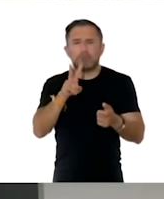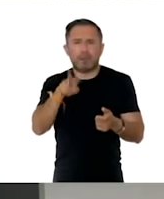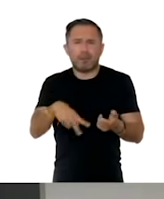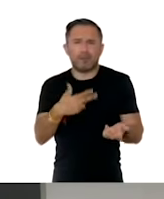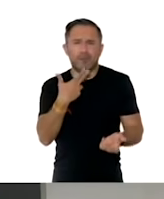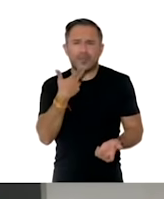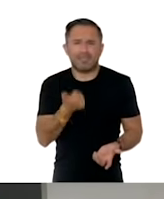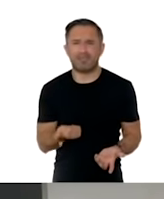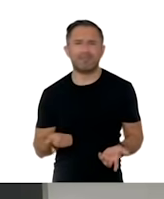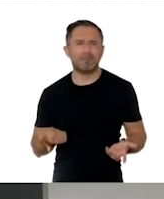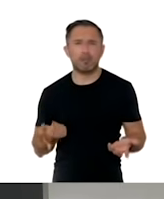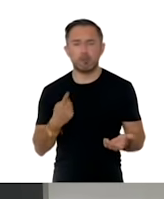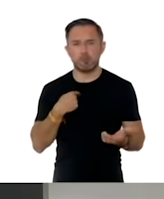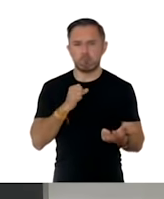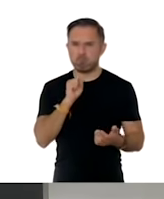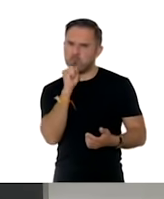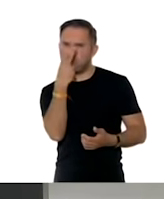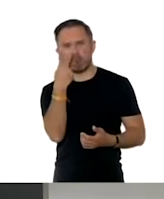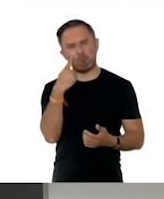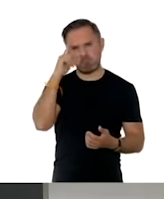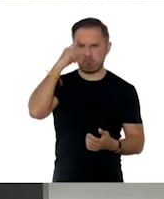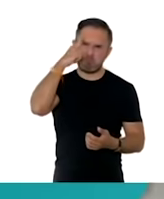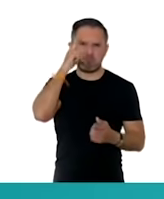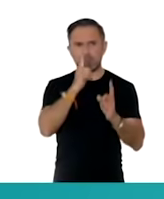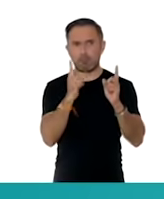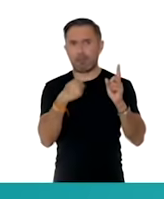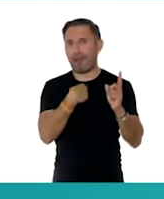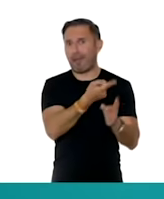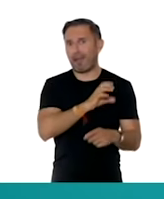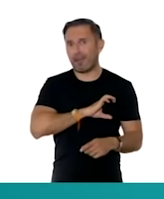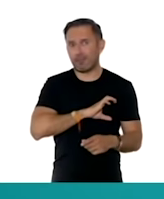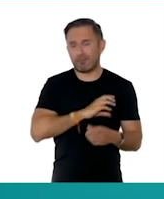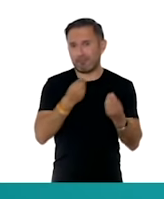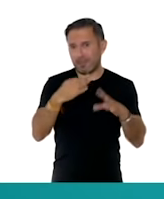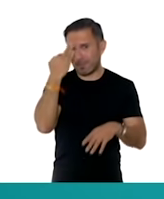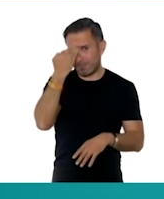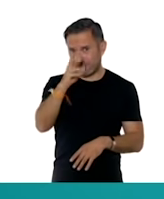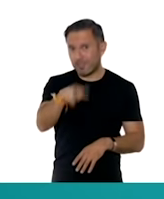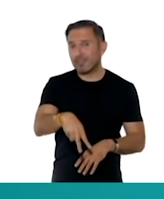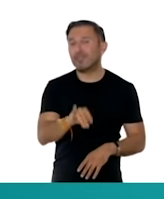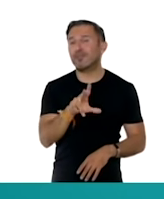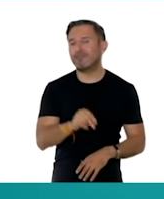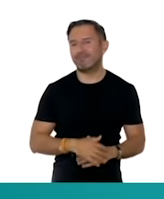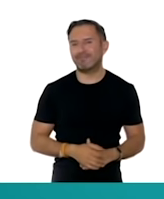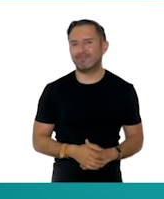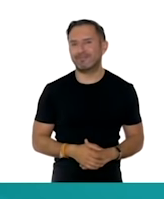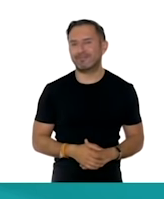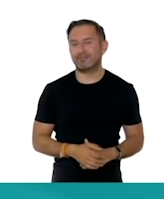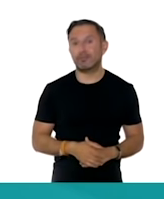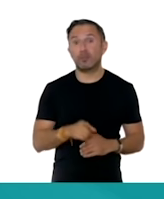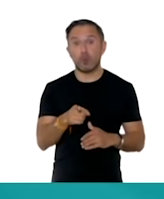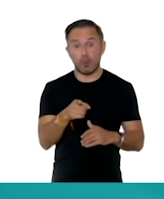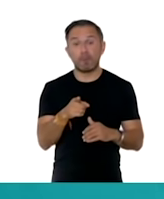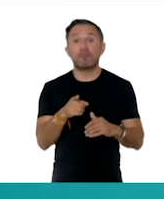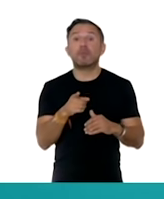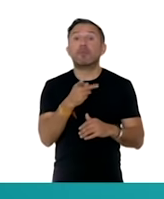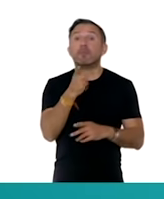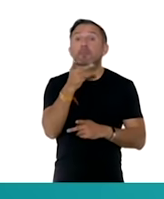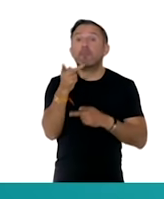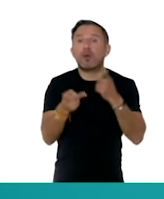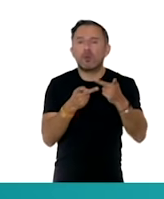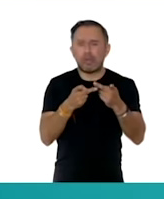tiempo pasarla mal o enojarnos con personas que apreciamos, ¿no creen? Si necesitas ayuda para responder las